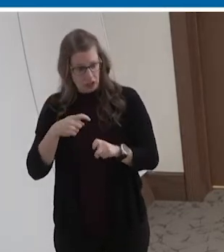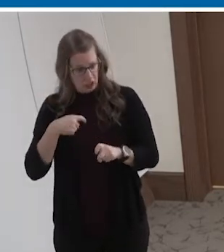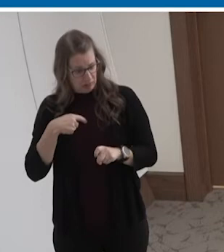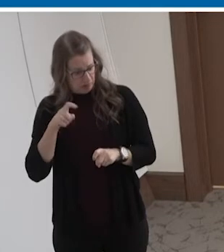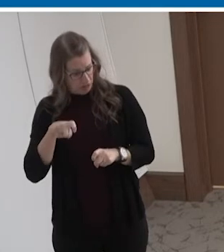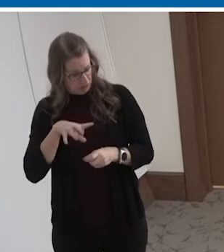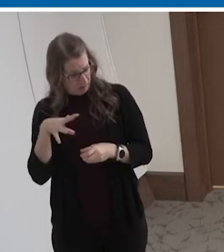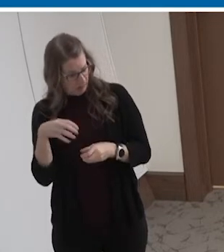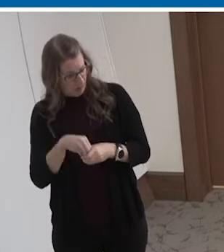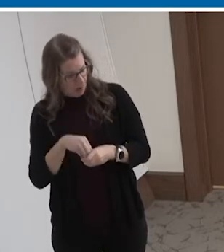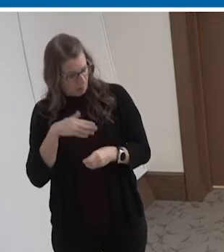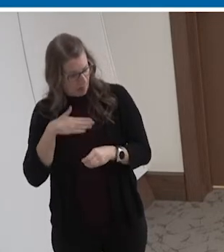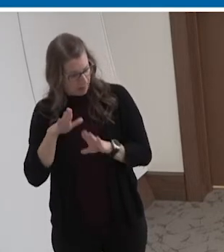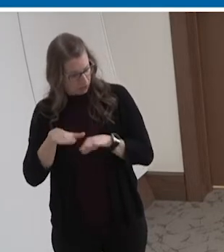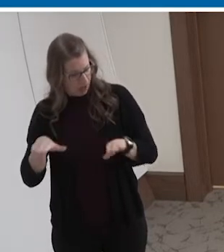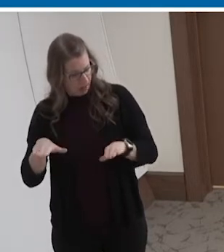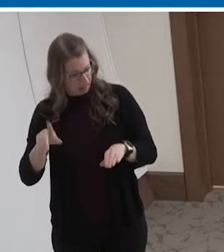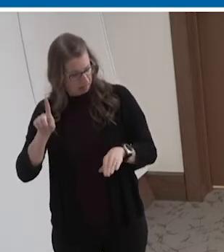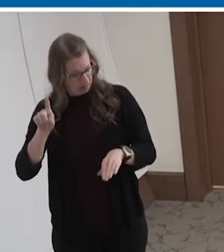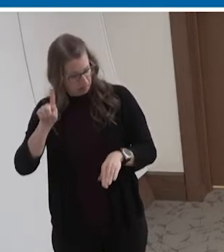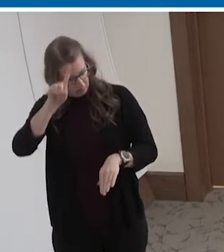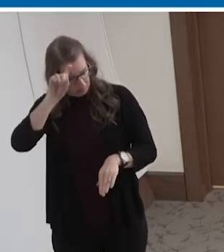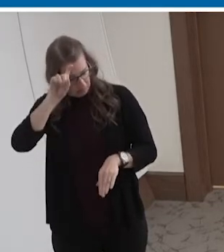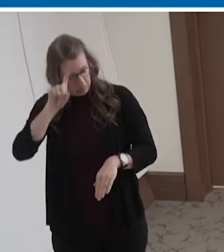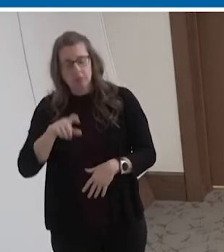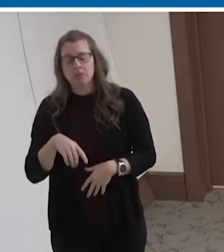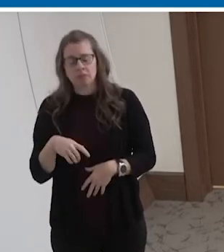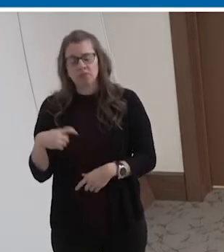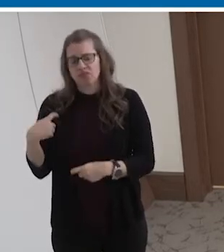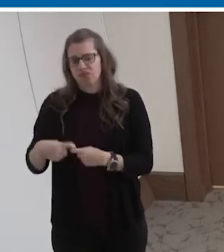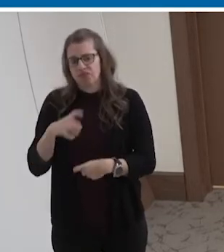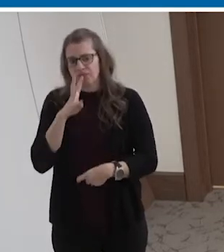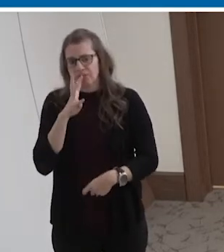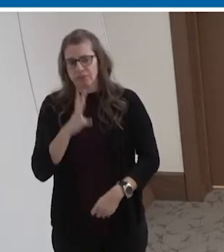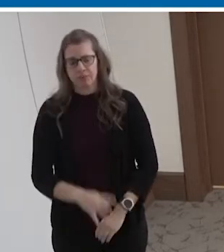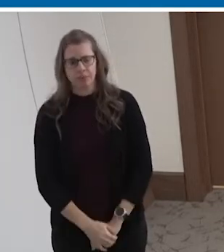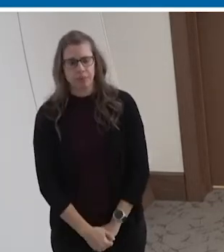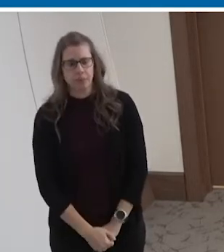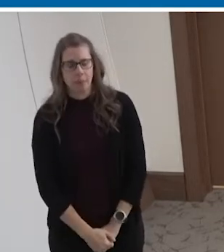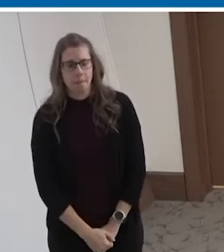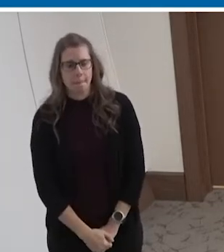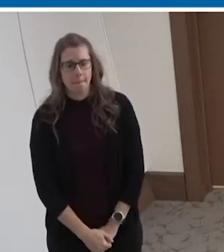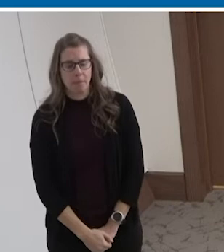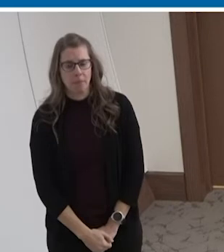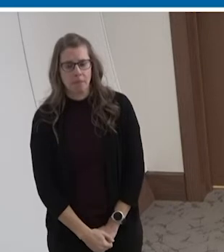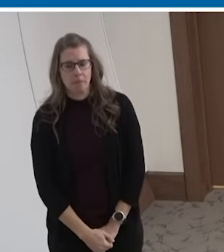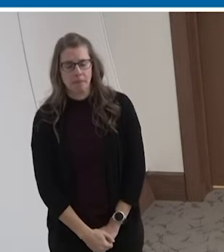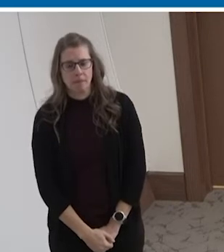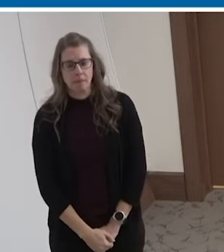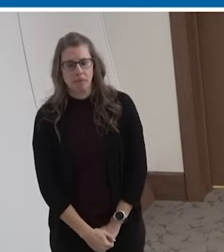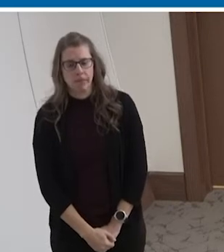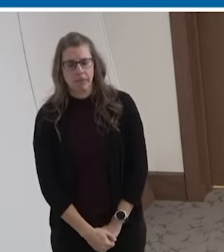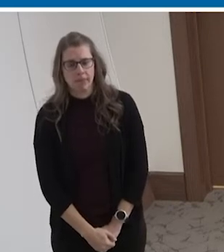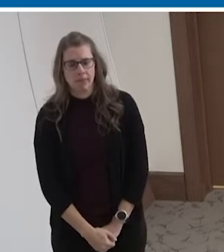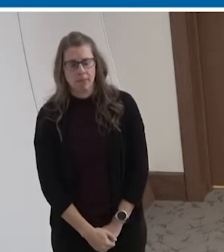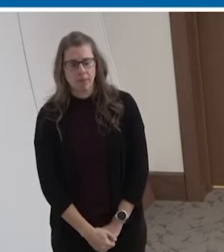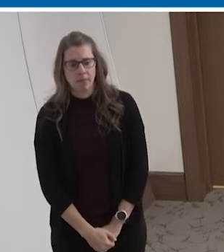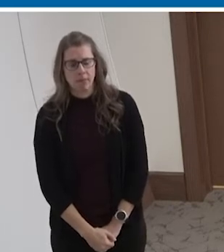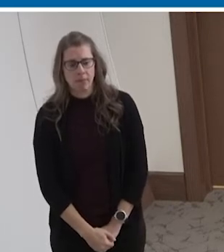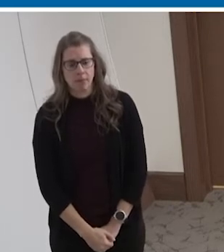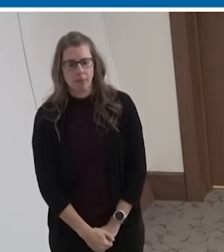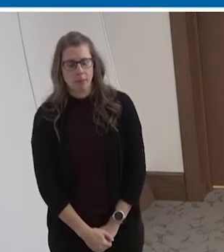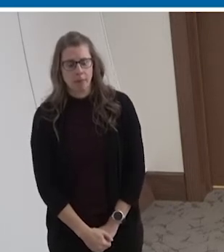o se preguntará, a mi hijo no le gusta el que le hagan el examen de